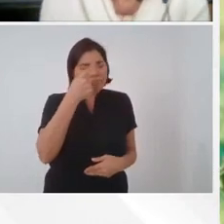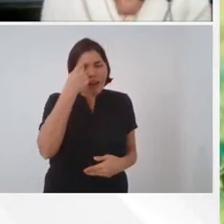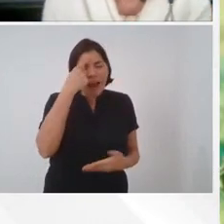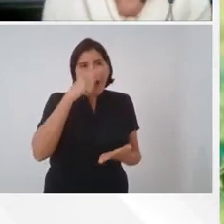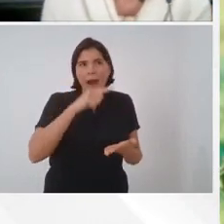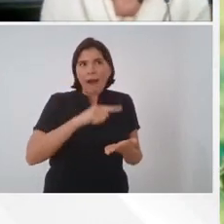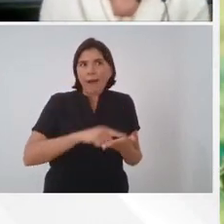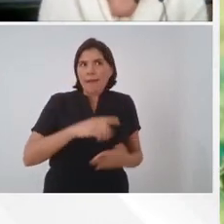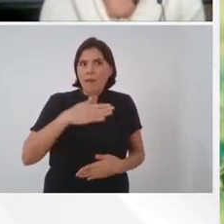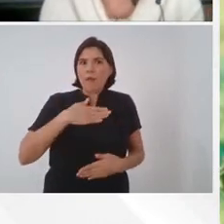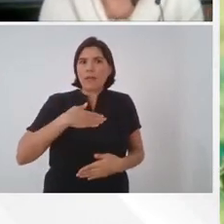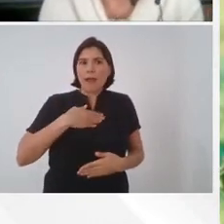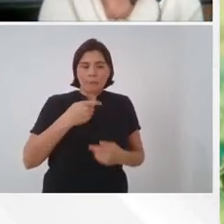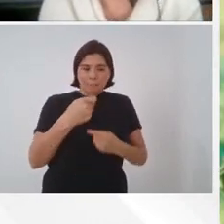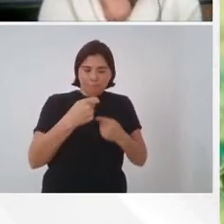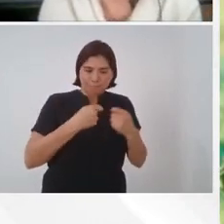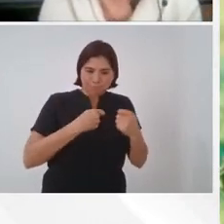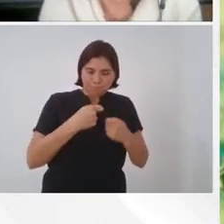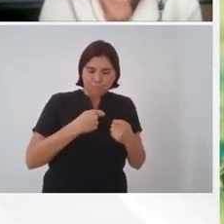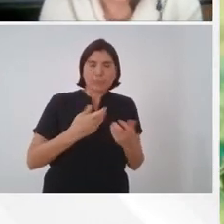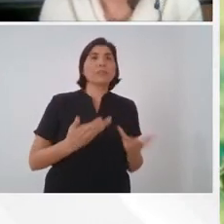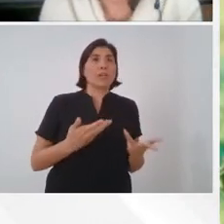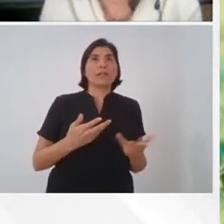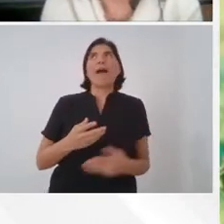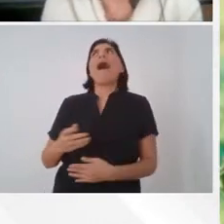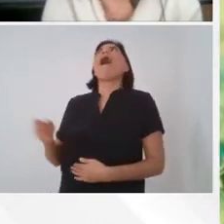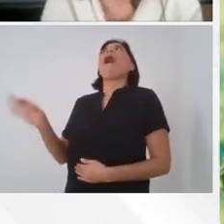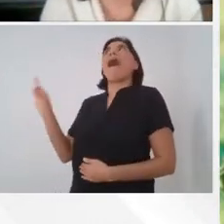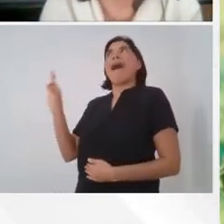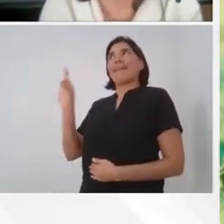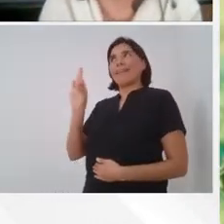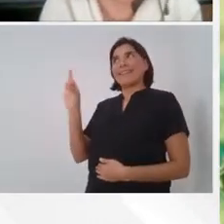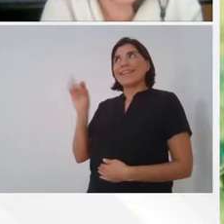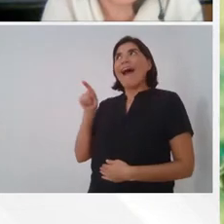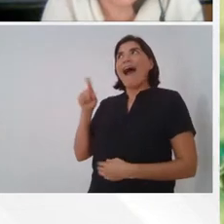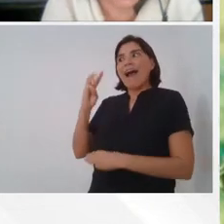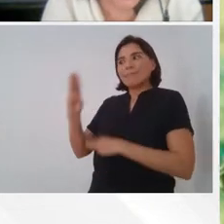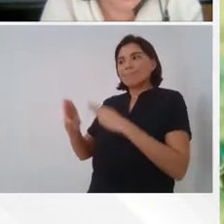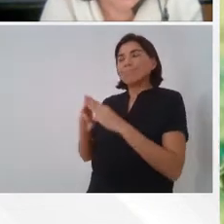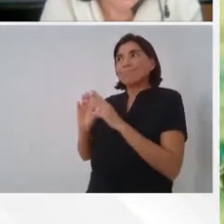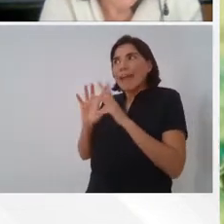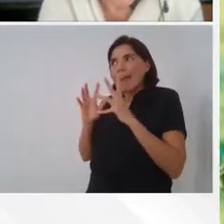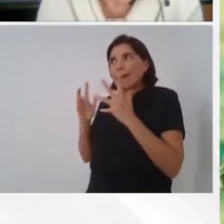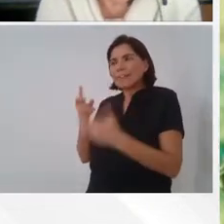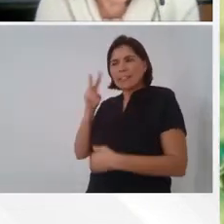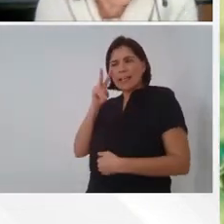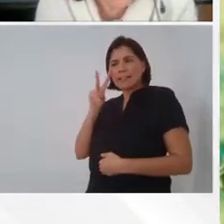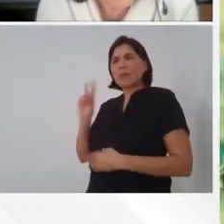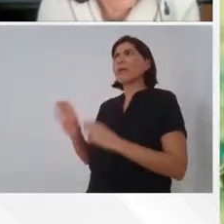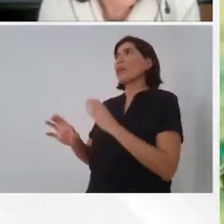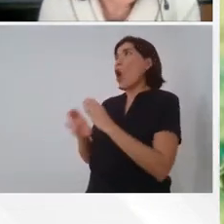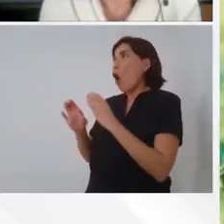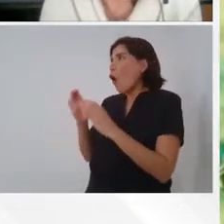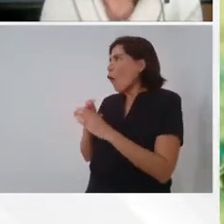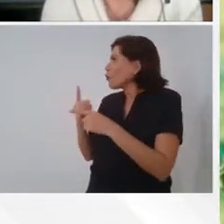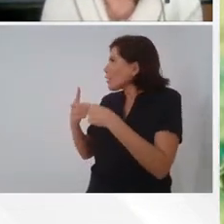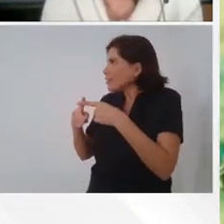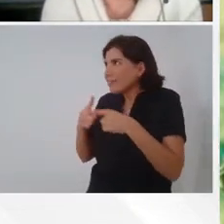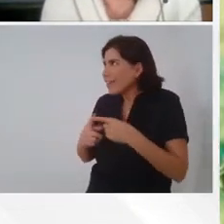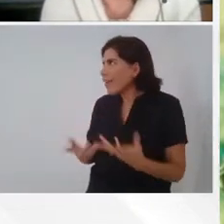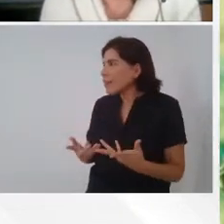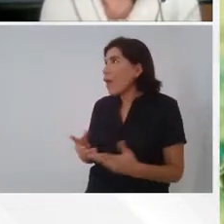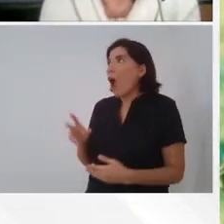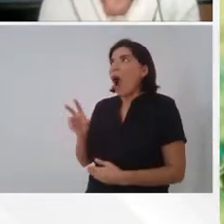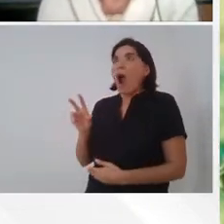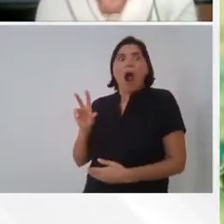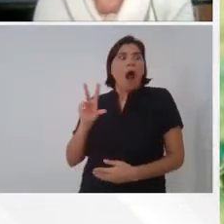Es posible, dijo el zorro. En la tierra se ven toda clase de cosas, ¿eh? Oh, no es en la tierra, dijo el